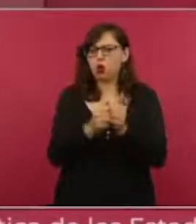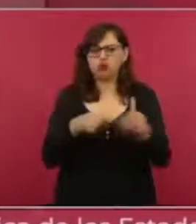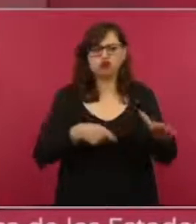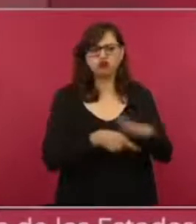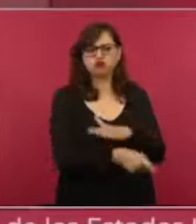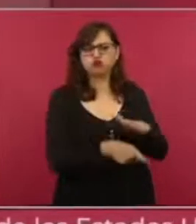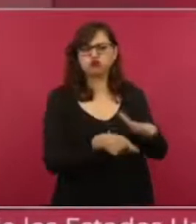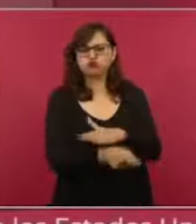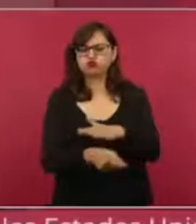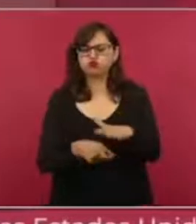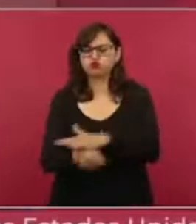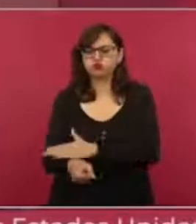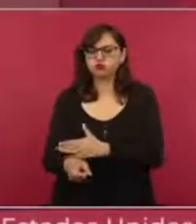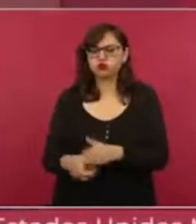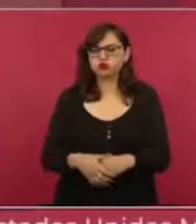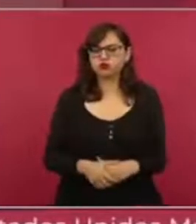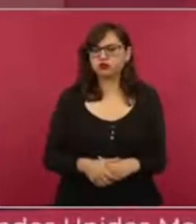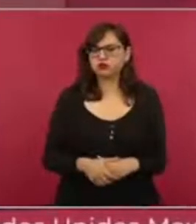y que hay un juicio